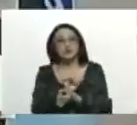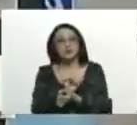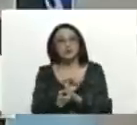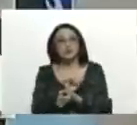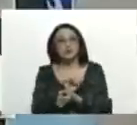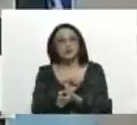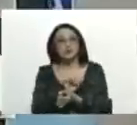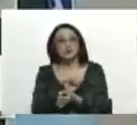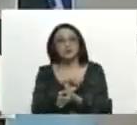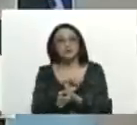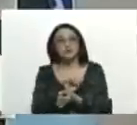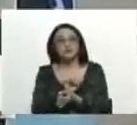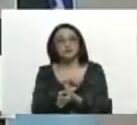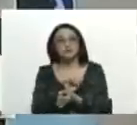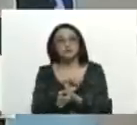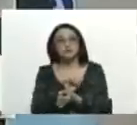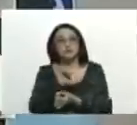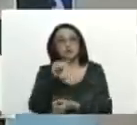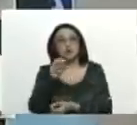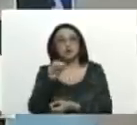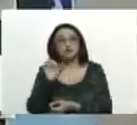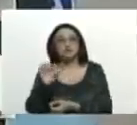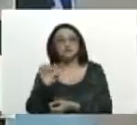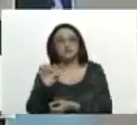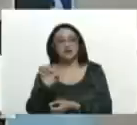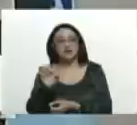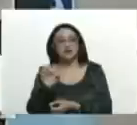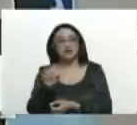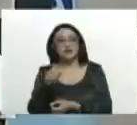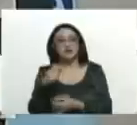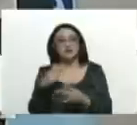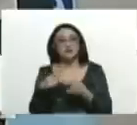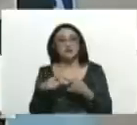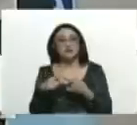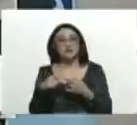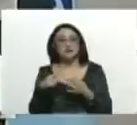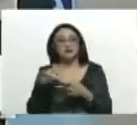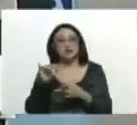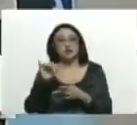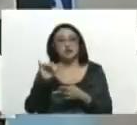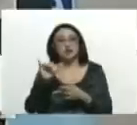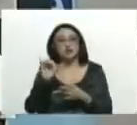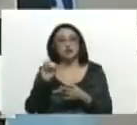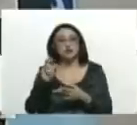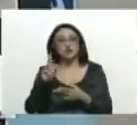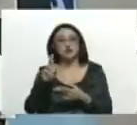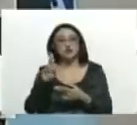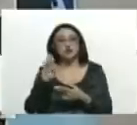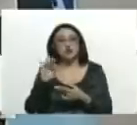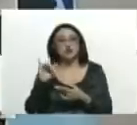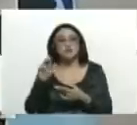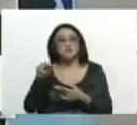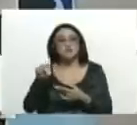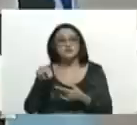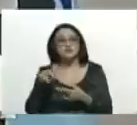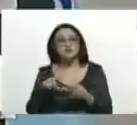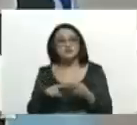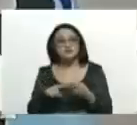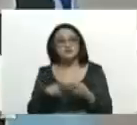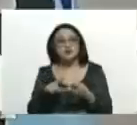Pérez José maximino Márquez jorvin Joan bracho Gómez